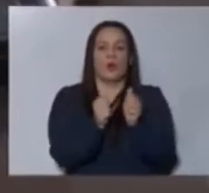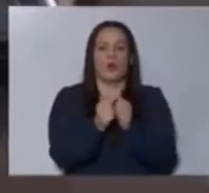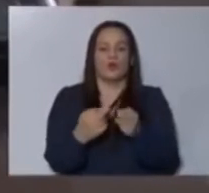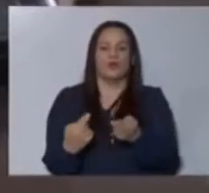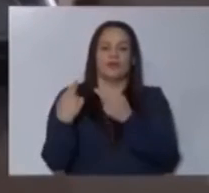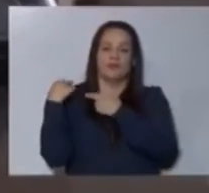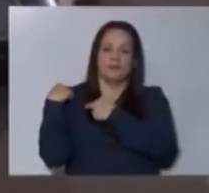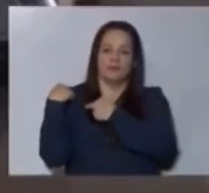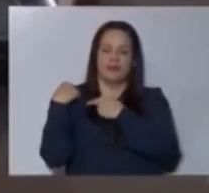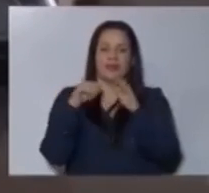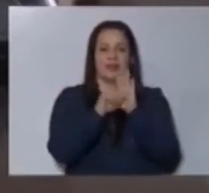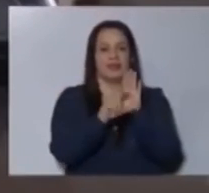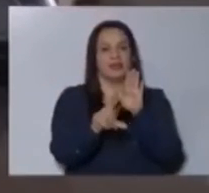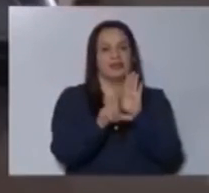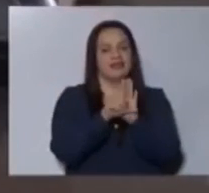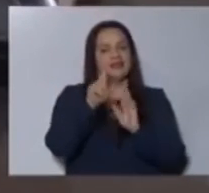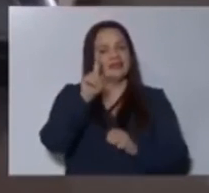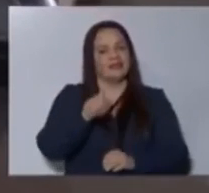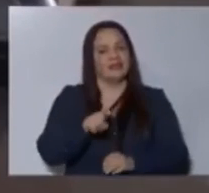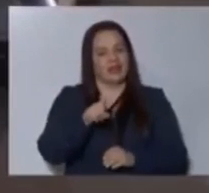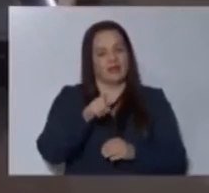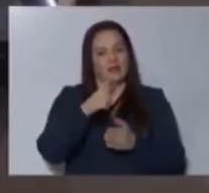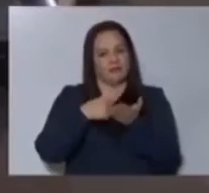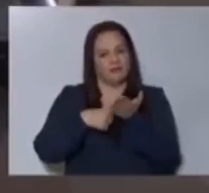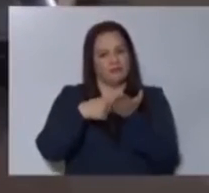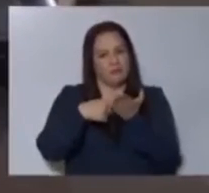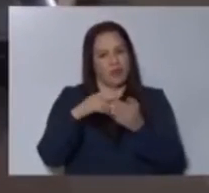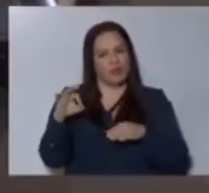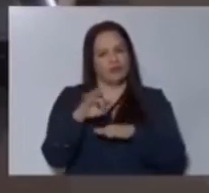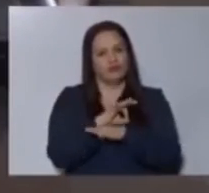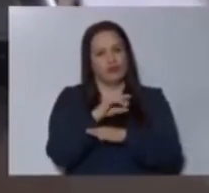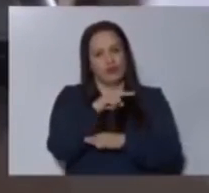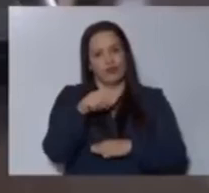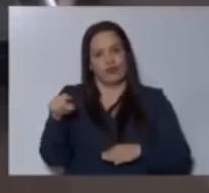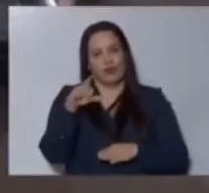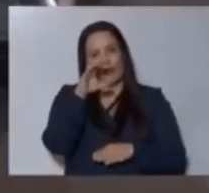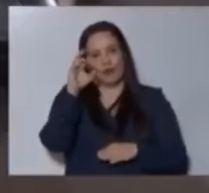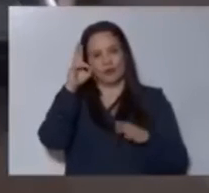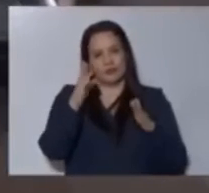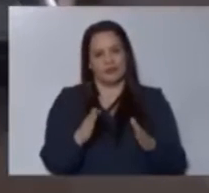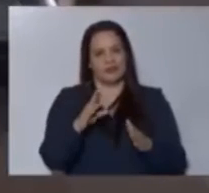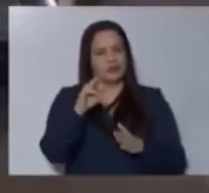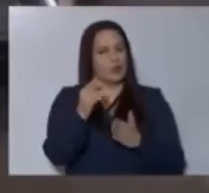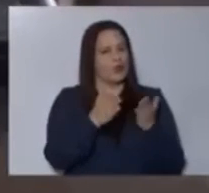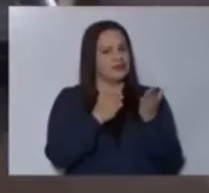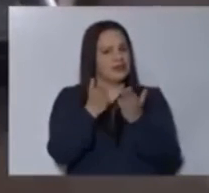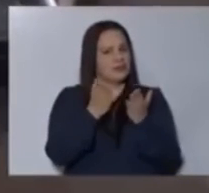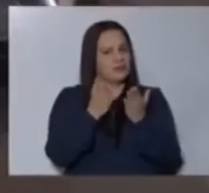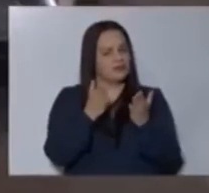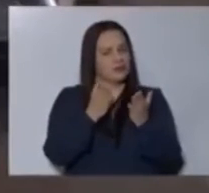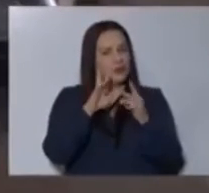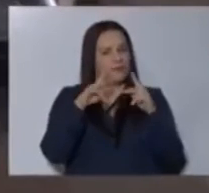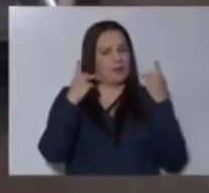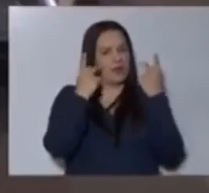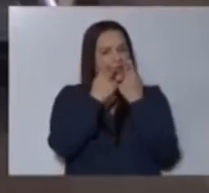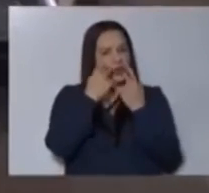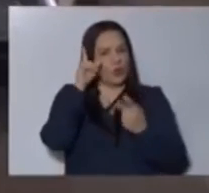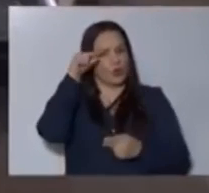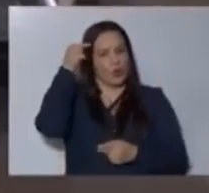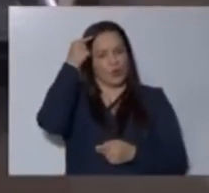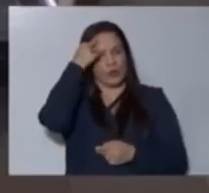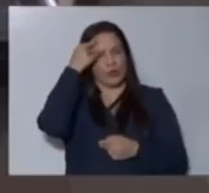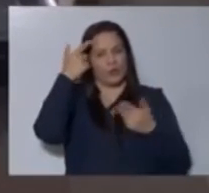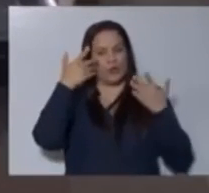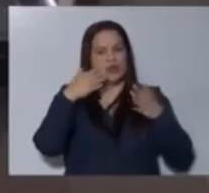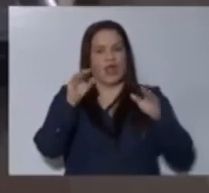Parlamento debe hablar en función de los costarricenses y no al servicio del partido de gobierno. He